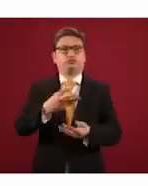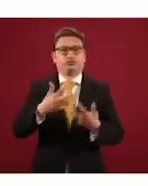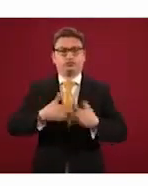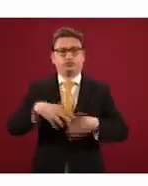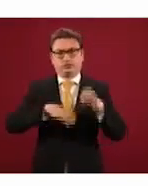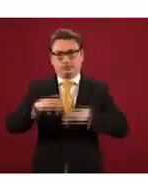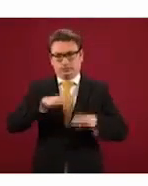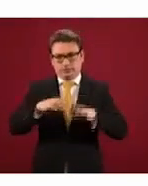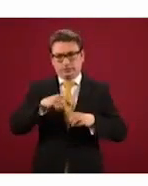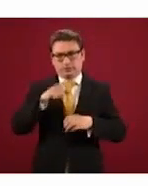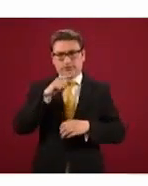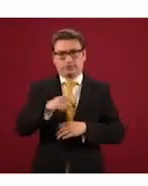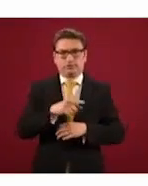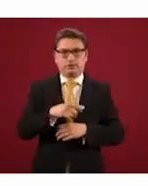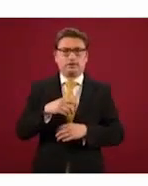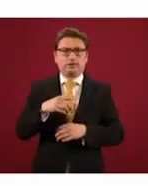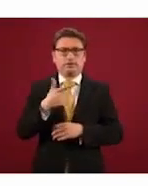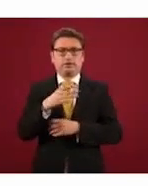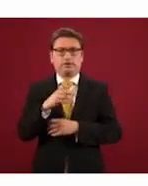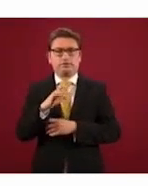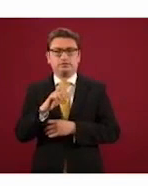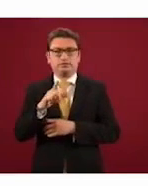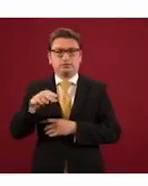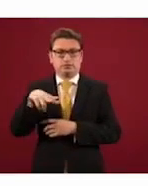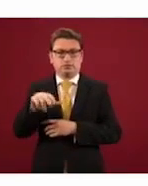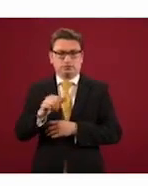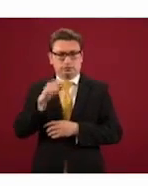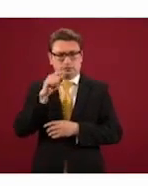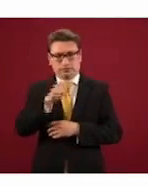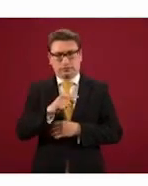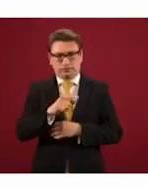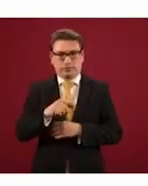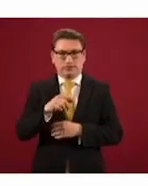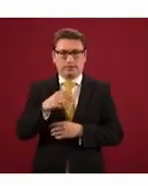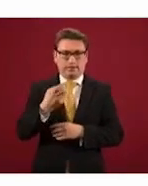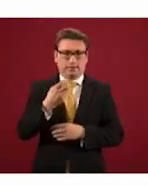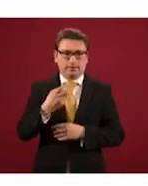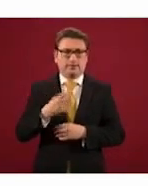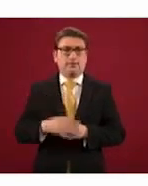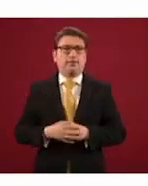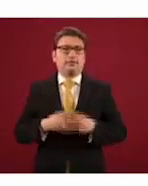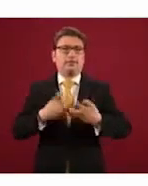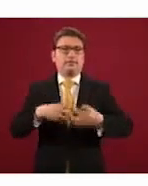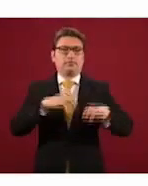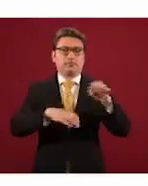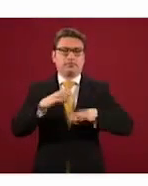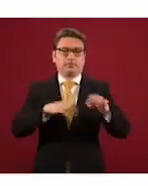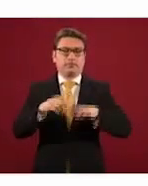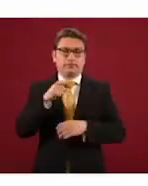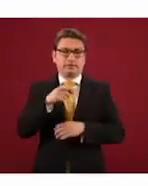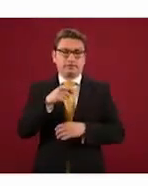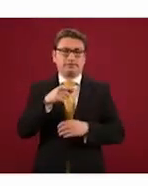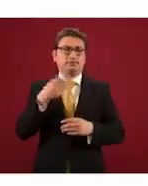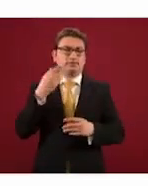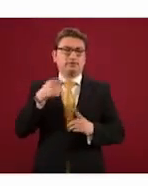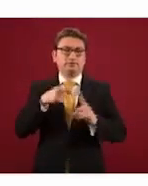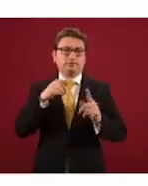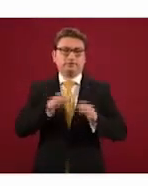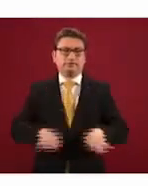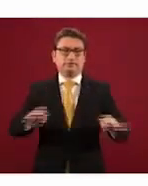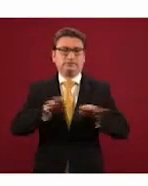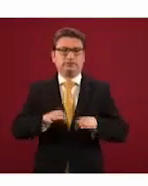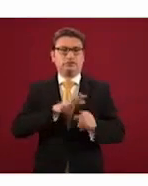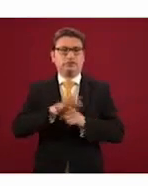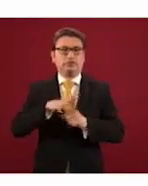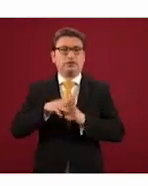la empresa del señor García Luna, que es GLAC. Creo que es importante destacar aquí que no solamente se trata